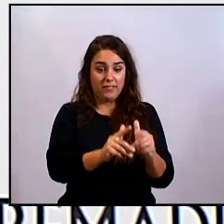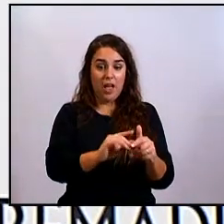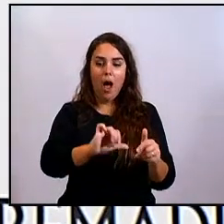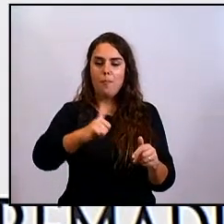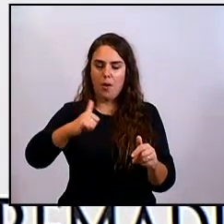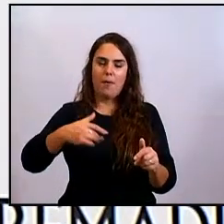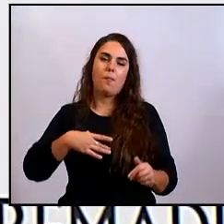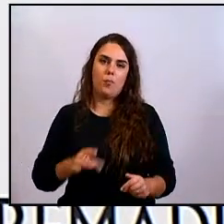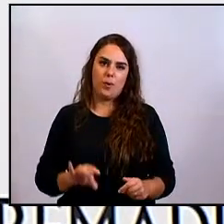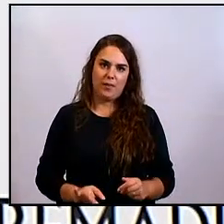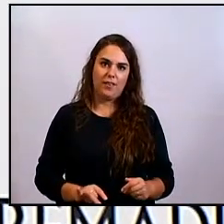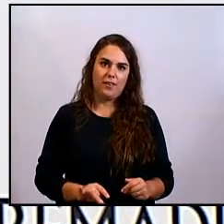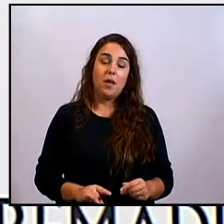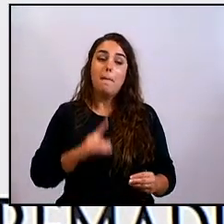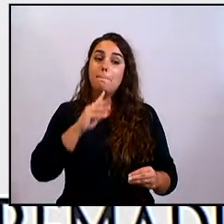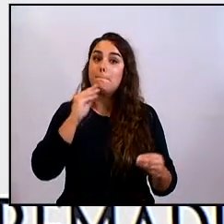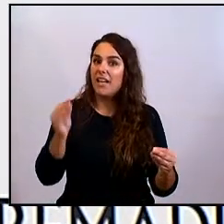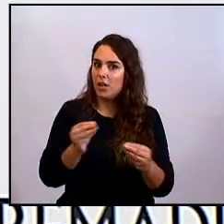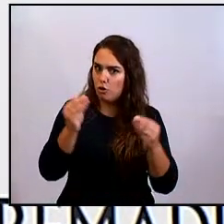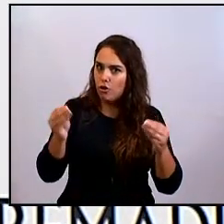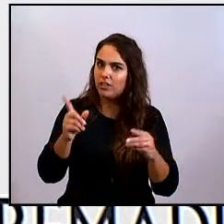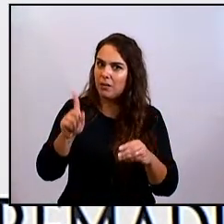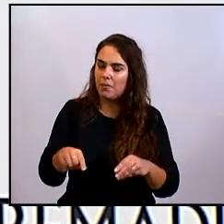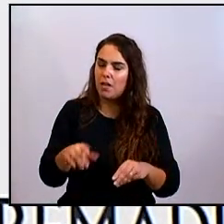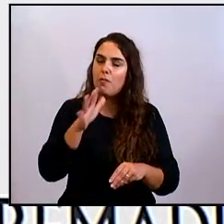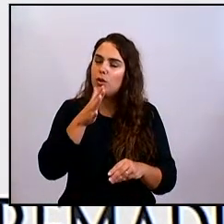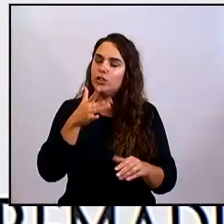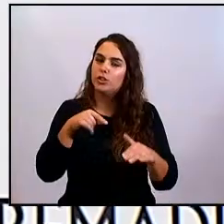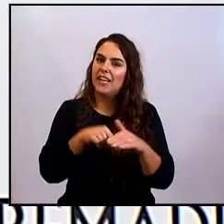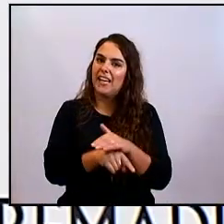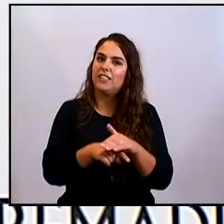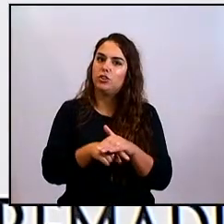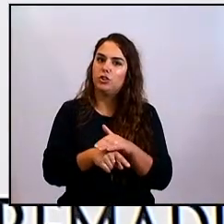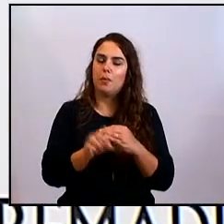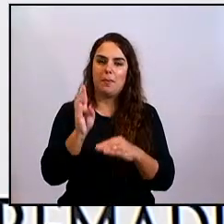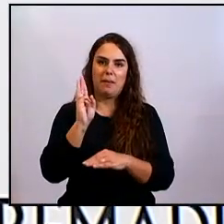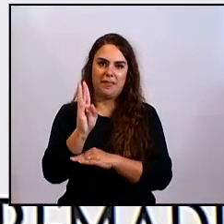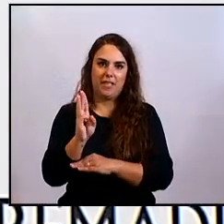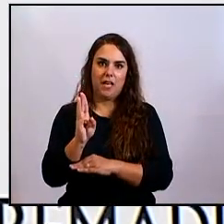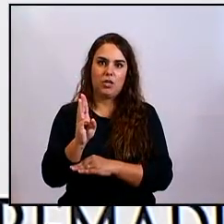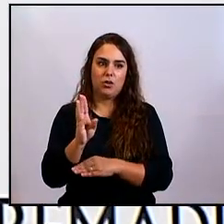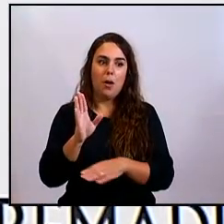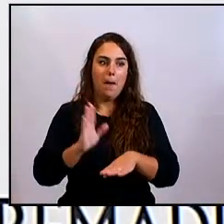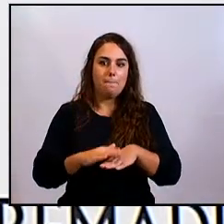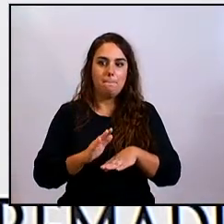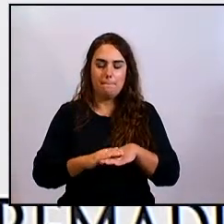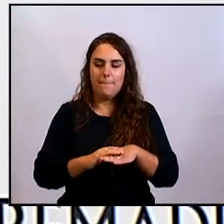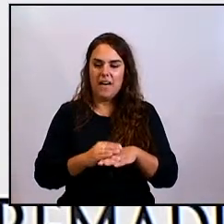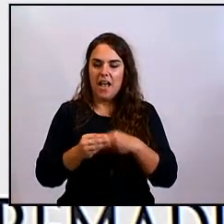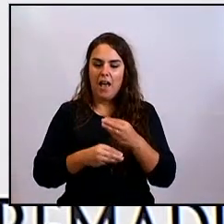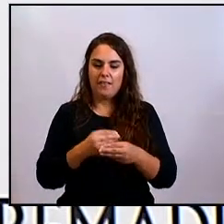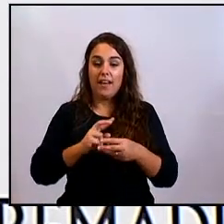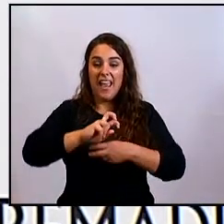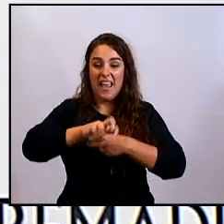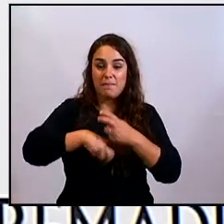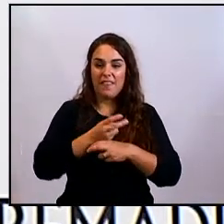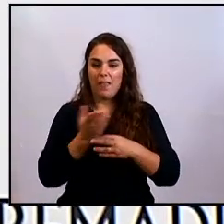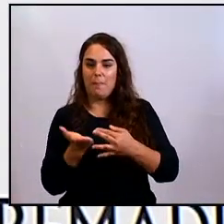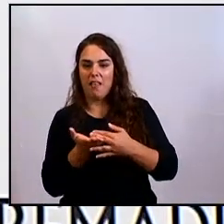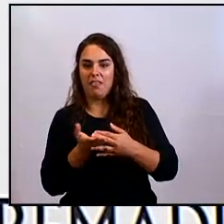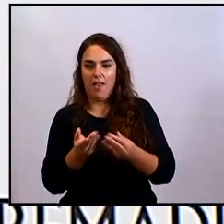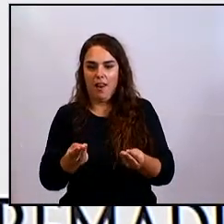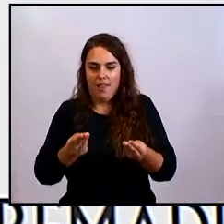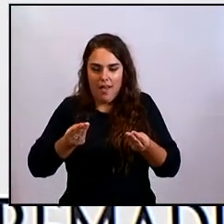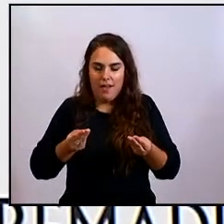aprobadas, mejoradas en su caso, porque para eso está el trámite parlamentario, para recibir las enmiendas parciales